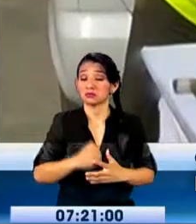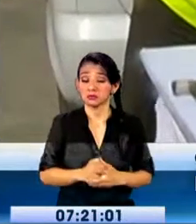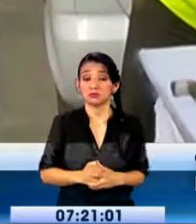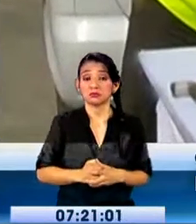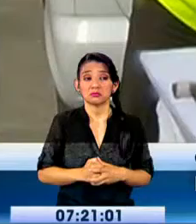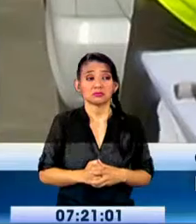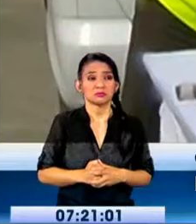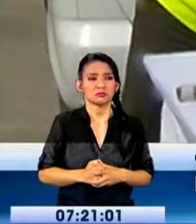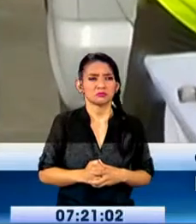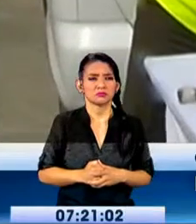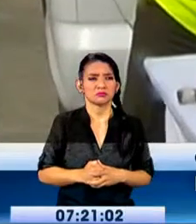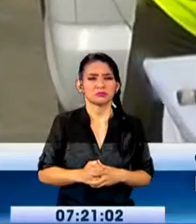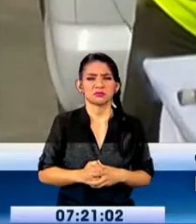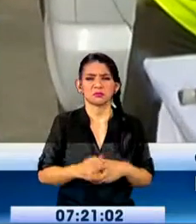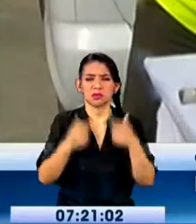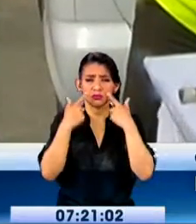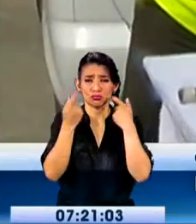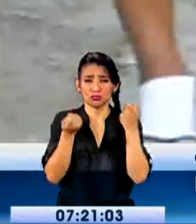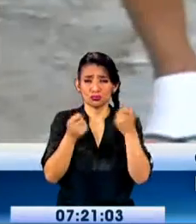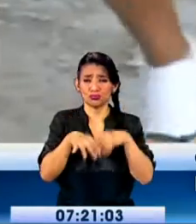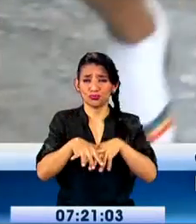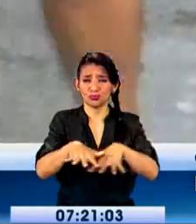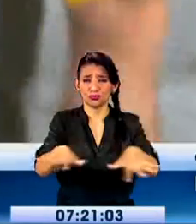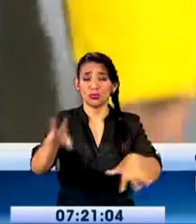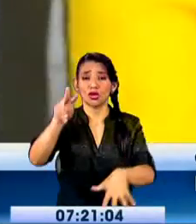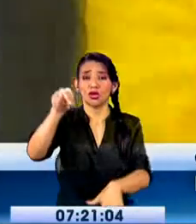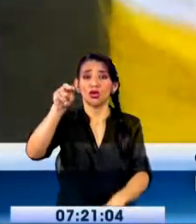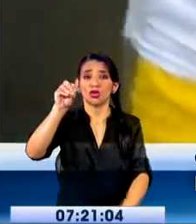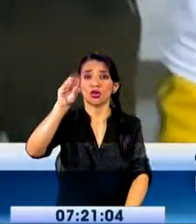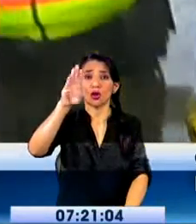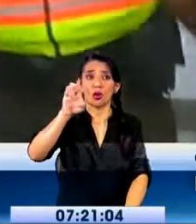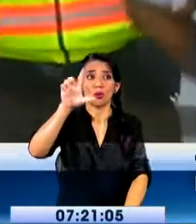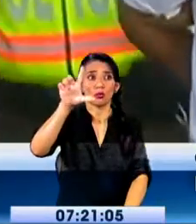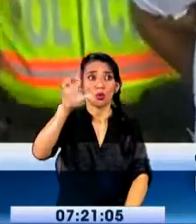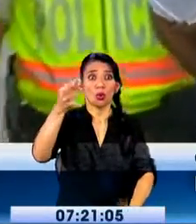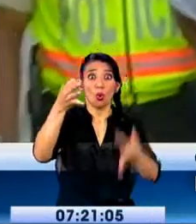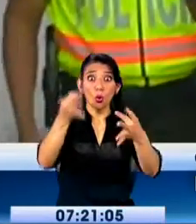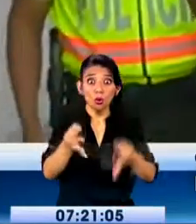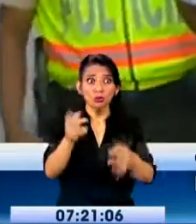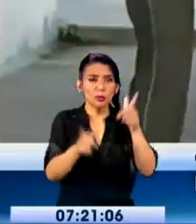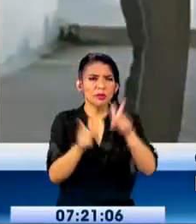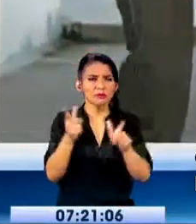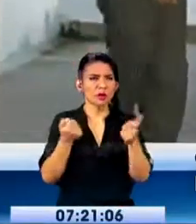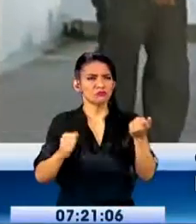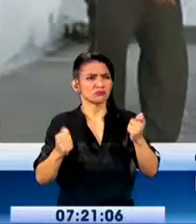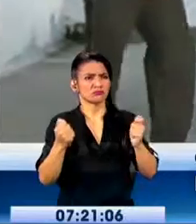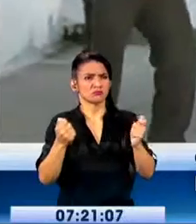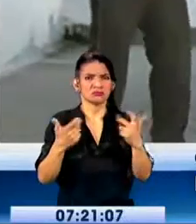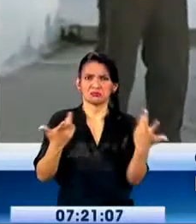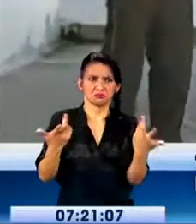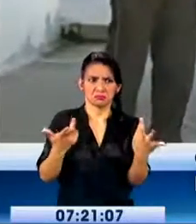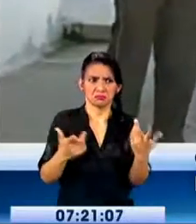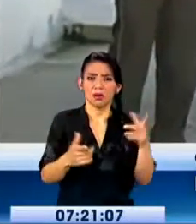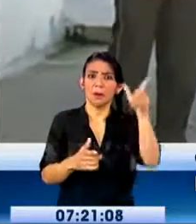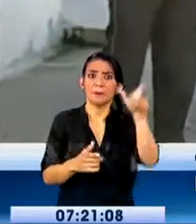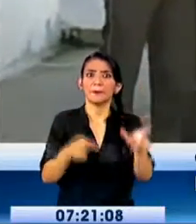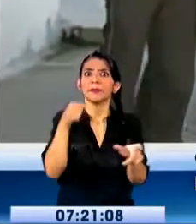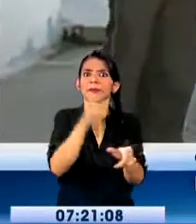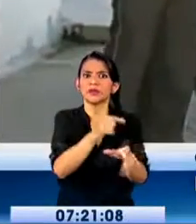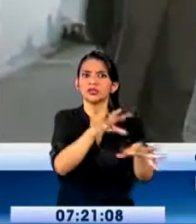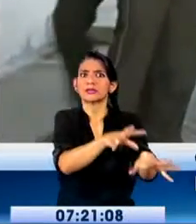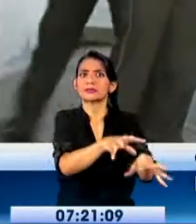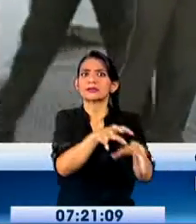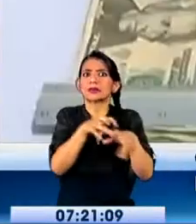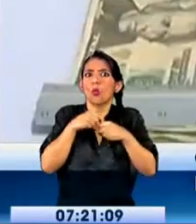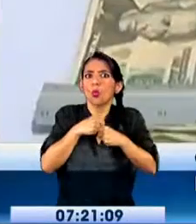parte, la acción se extendió hasta Novol, el cual un suceso alarmó a los moradores del punto, pues el aparente secuestro exprés de uno de los